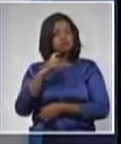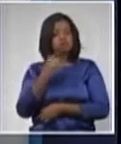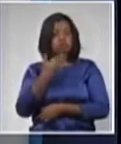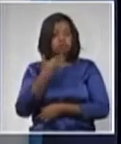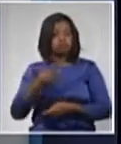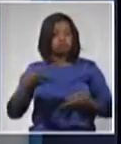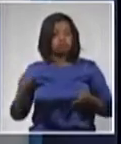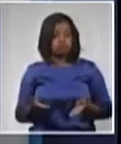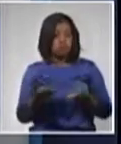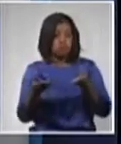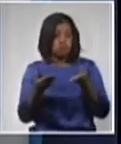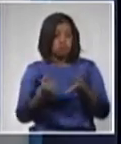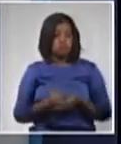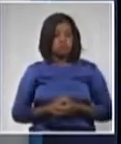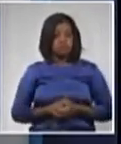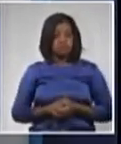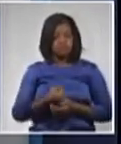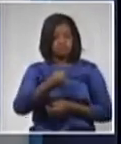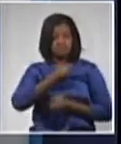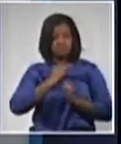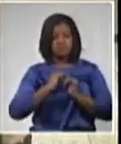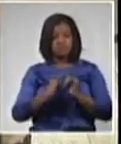periodista Esperanza Castellanos nos amplía.